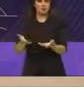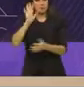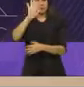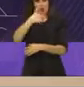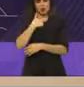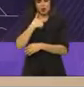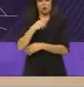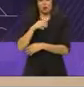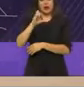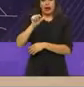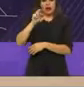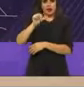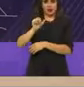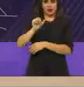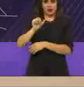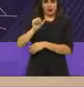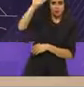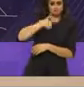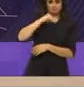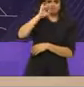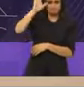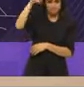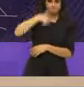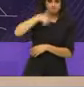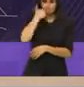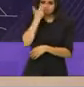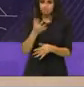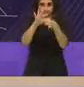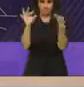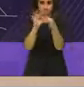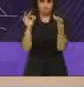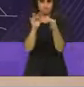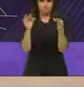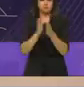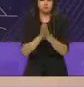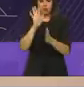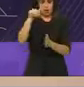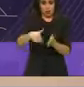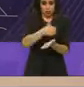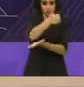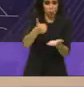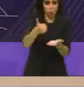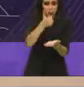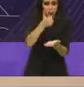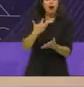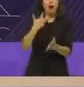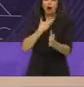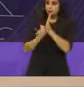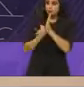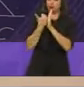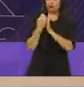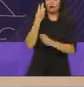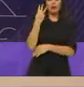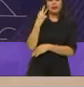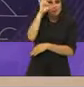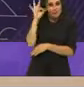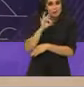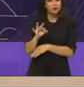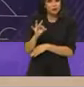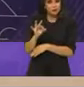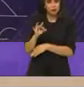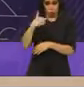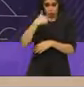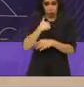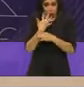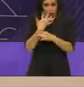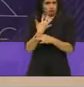porque creo que hay que aclarar varias cosas. Por supuesto que la ciudad creció, creció 3%, no lo digo yo,